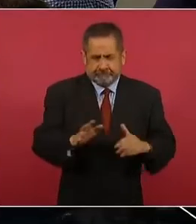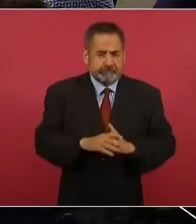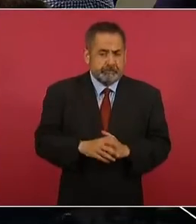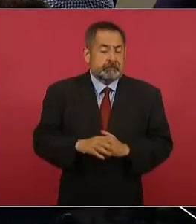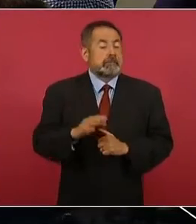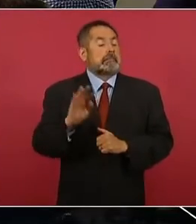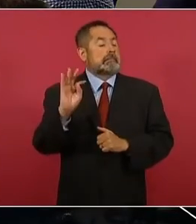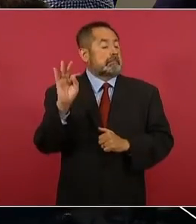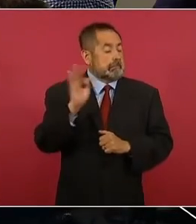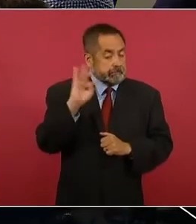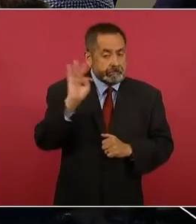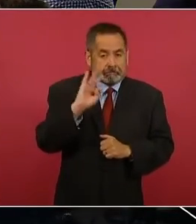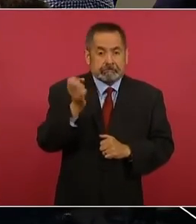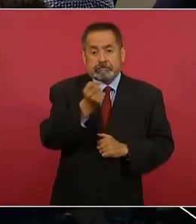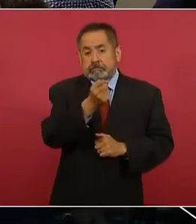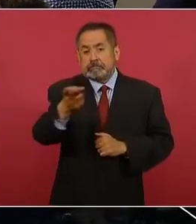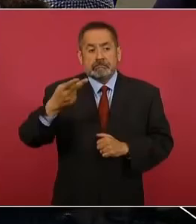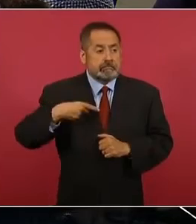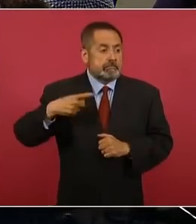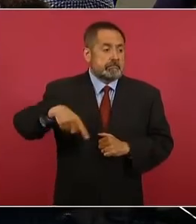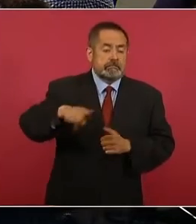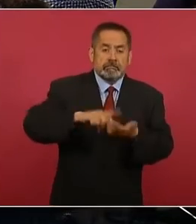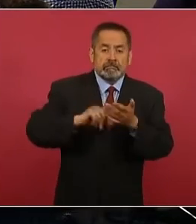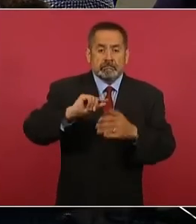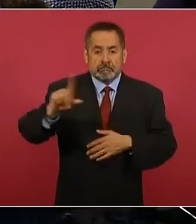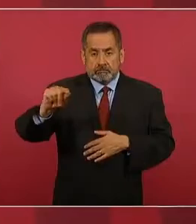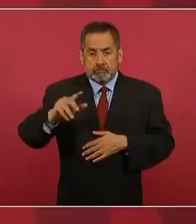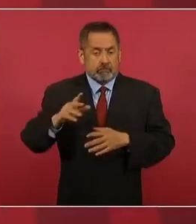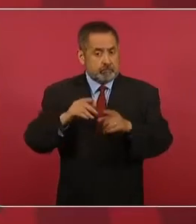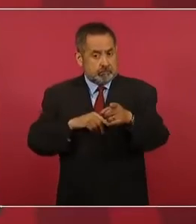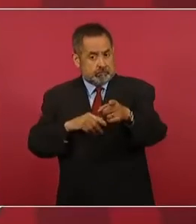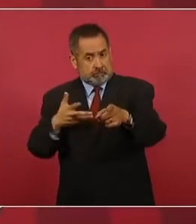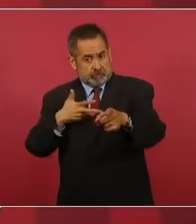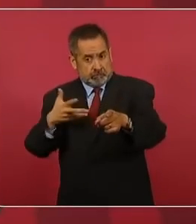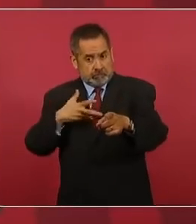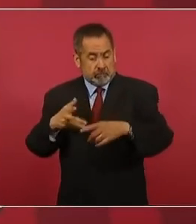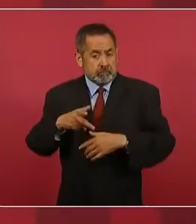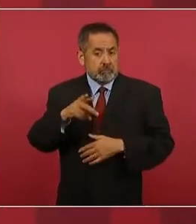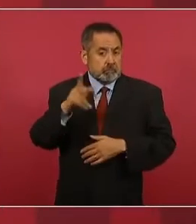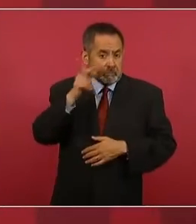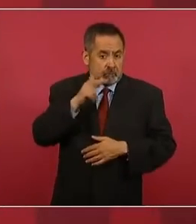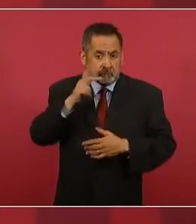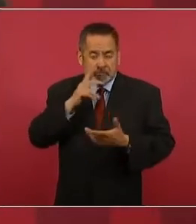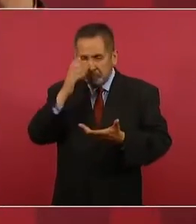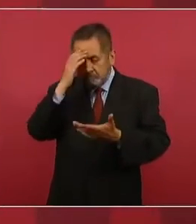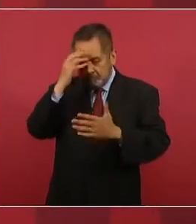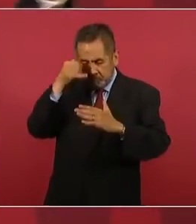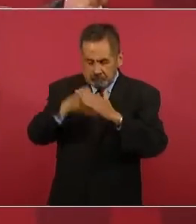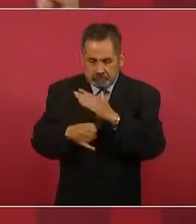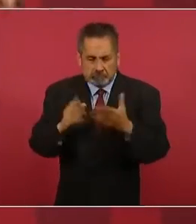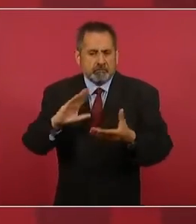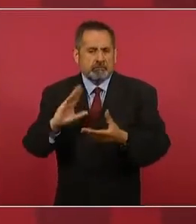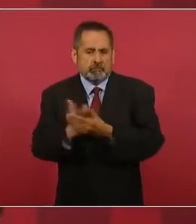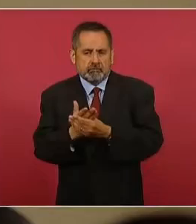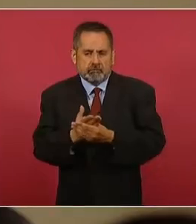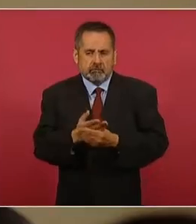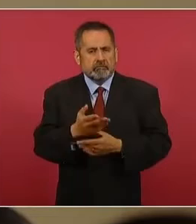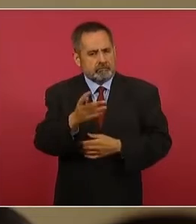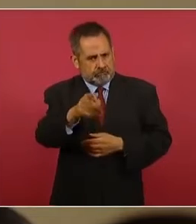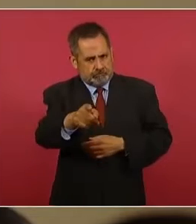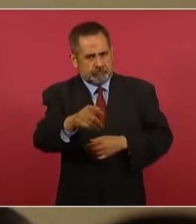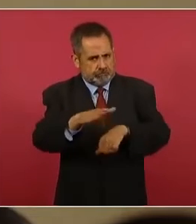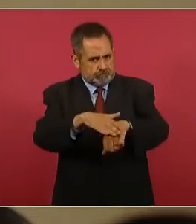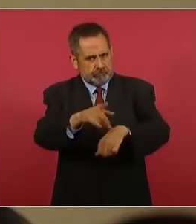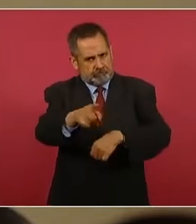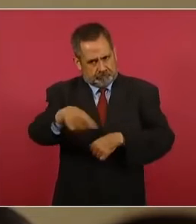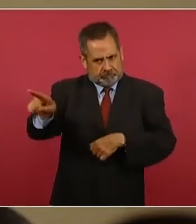Si algún ciudadano o algún funcionario o usted misma, si tiene conocimiento de posibles irregularidades, pues yo le invito